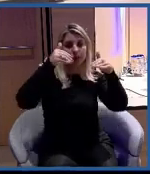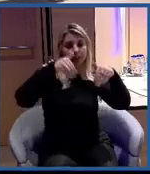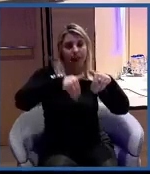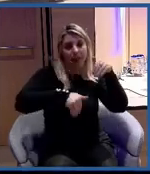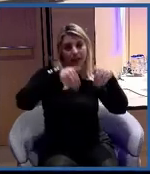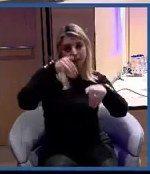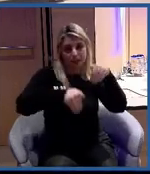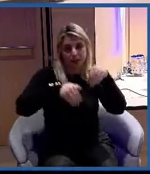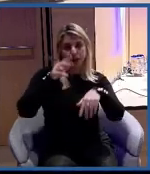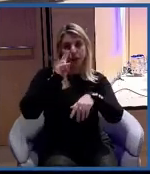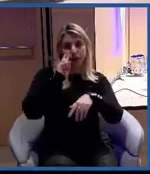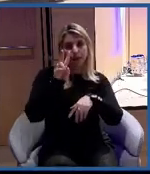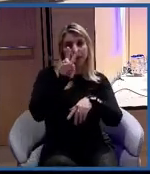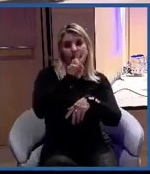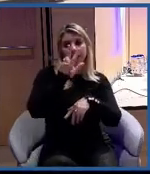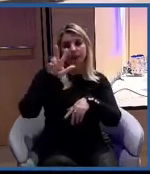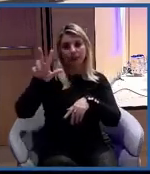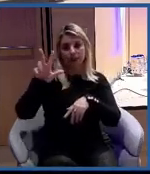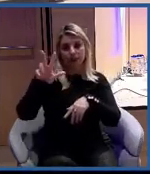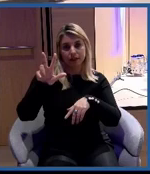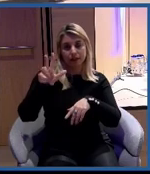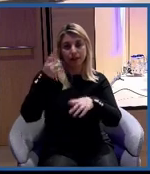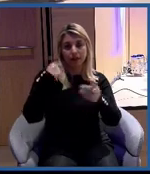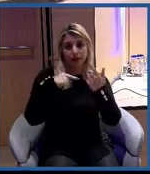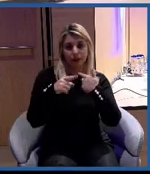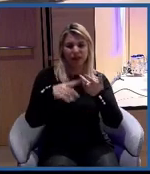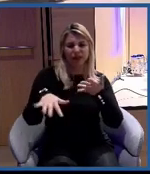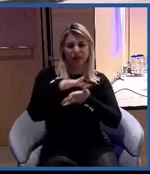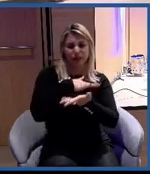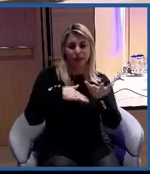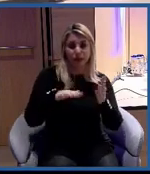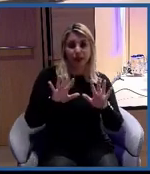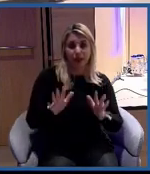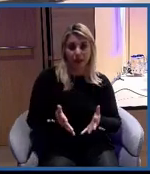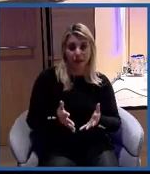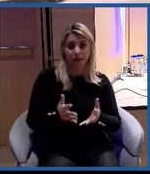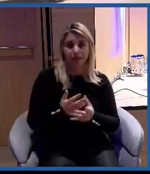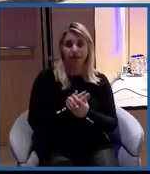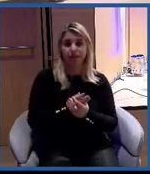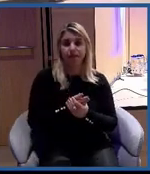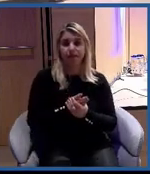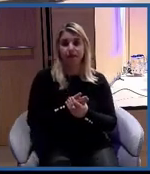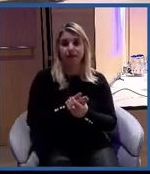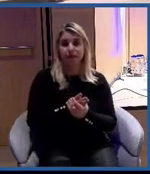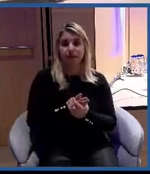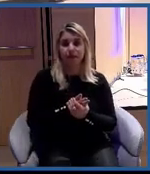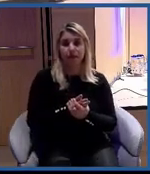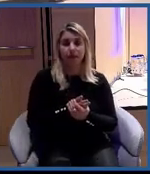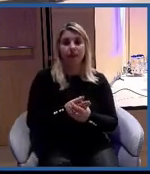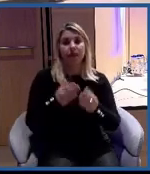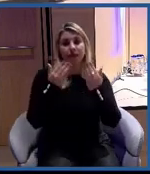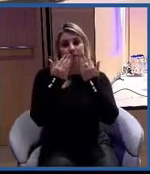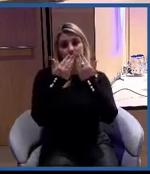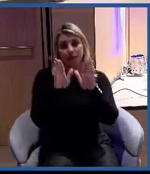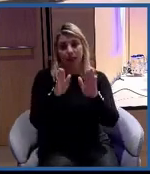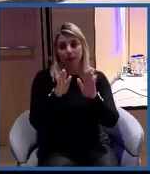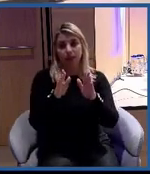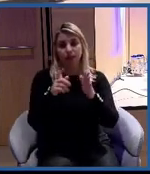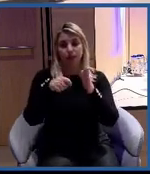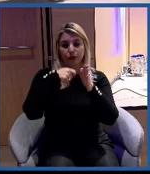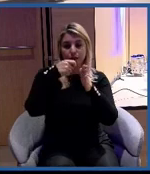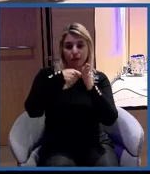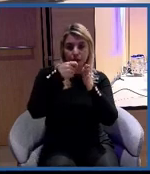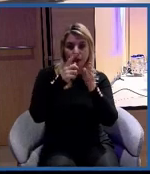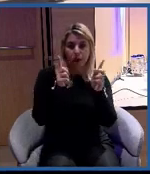de 2023 En qué contexto Empiezo con un meme para contar